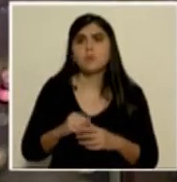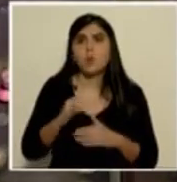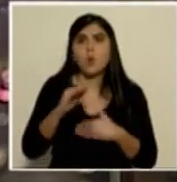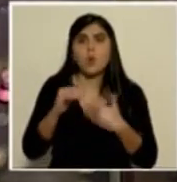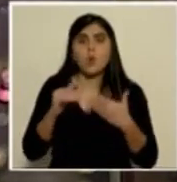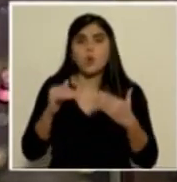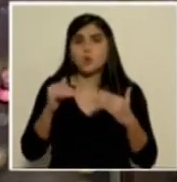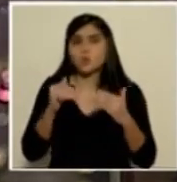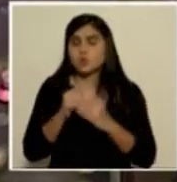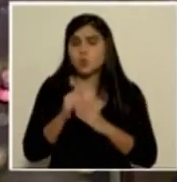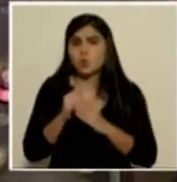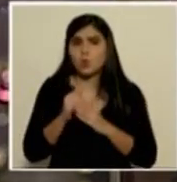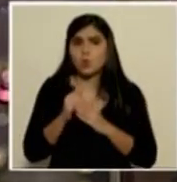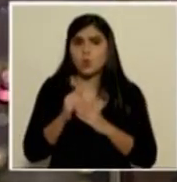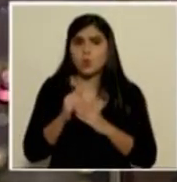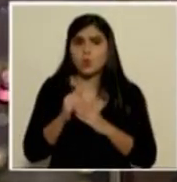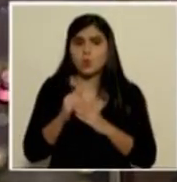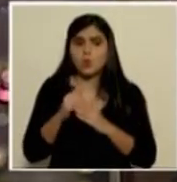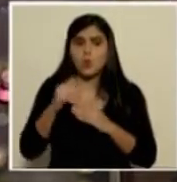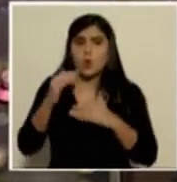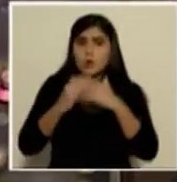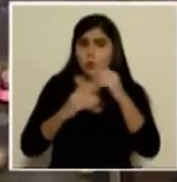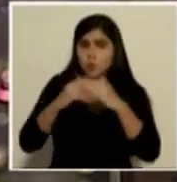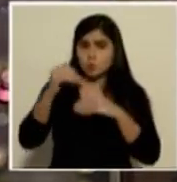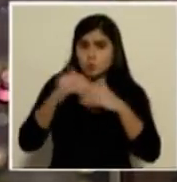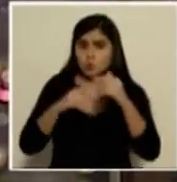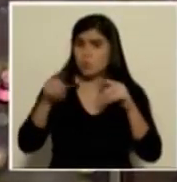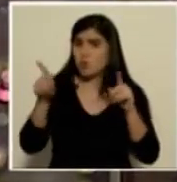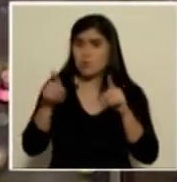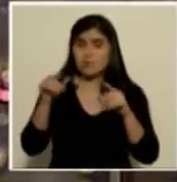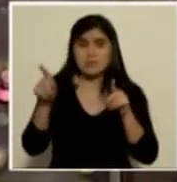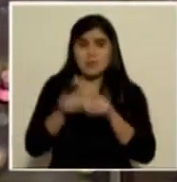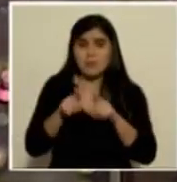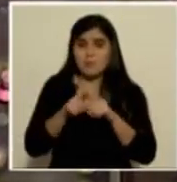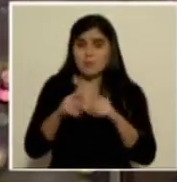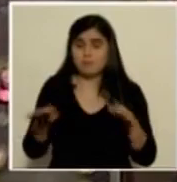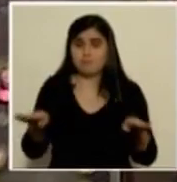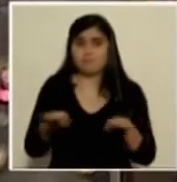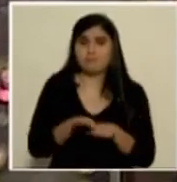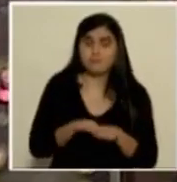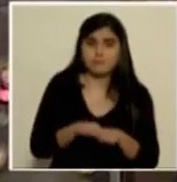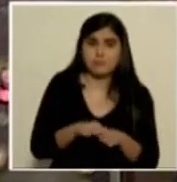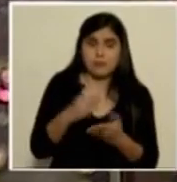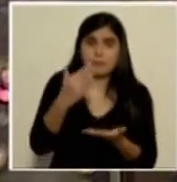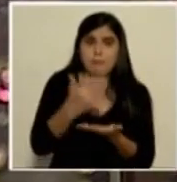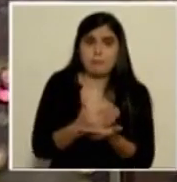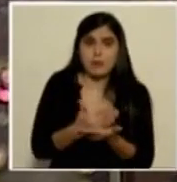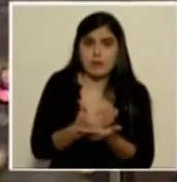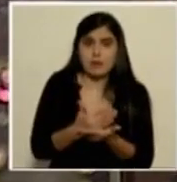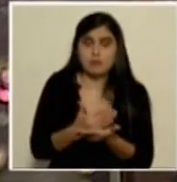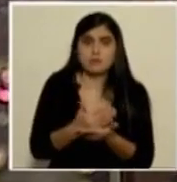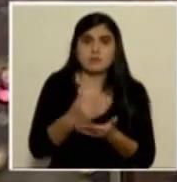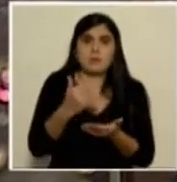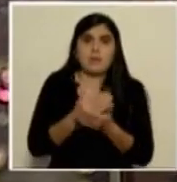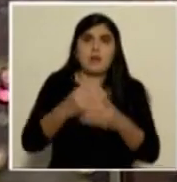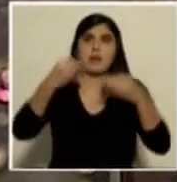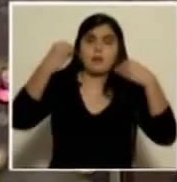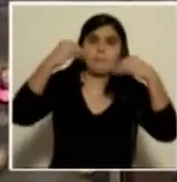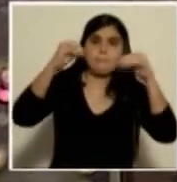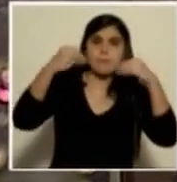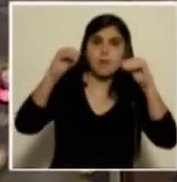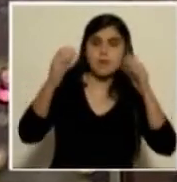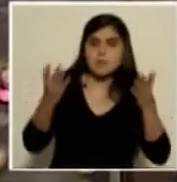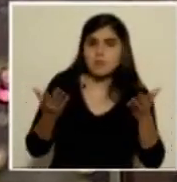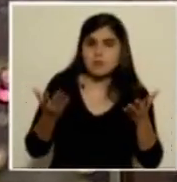construcción también se va a paralizar, ¿verdad? Y que por lo tanto tendrían que paralizarse obviamente pues las ventas